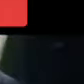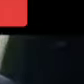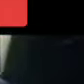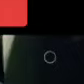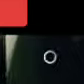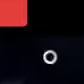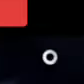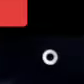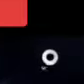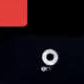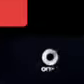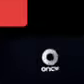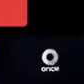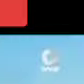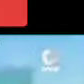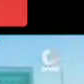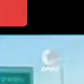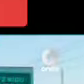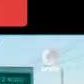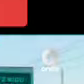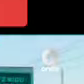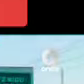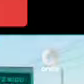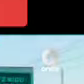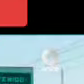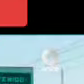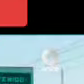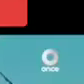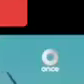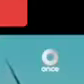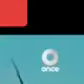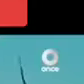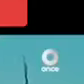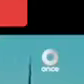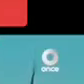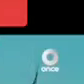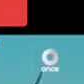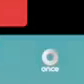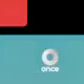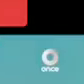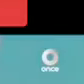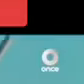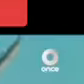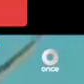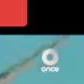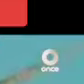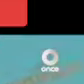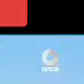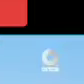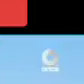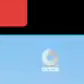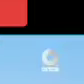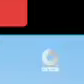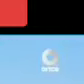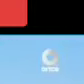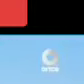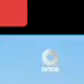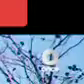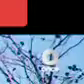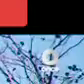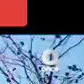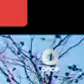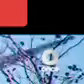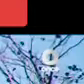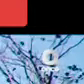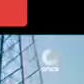como información reservada. ¿Cómo se tejió el despojo? Las empresas comprometieron a los ayuntamientos donde instalaron